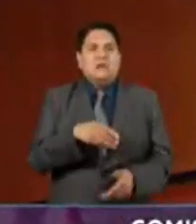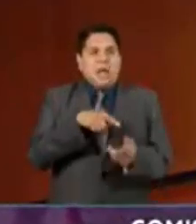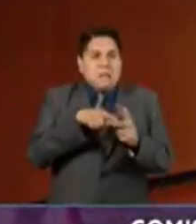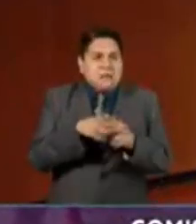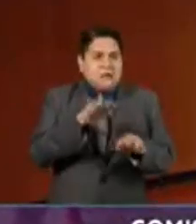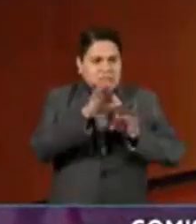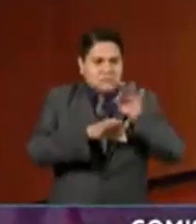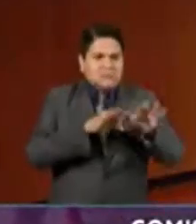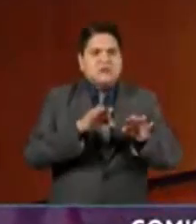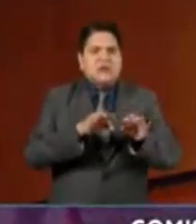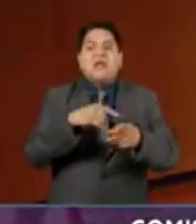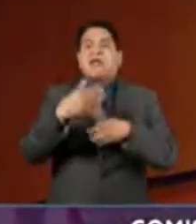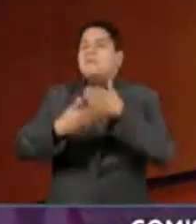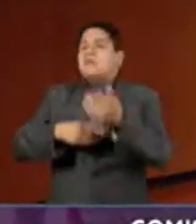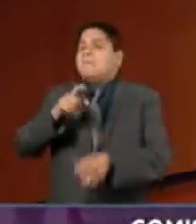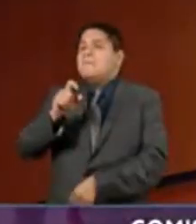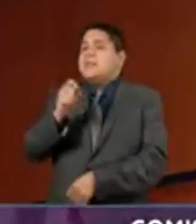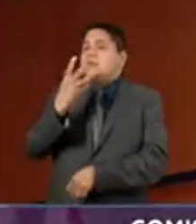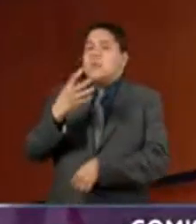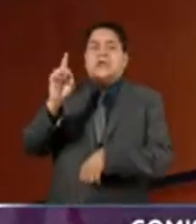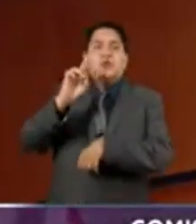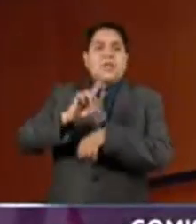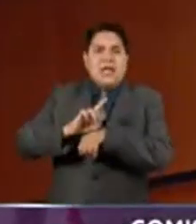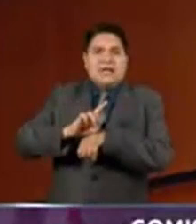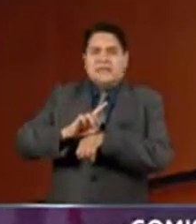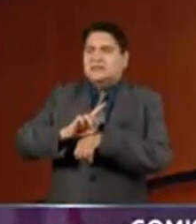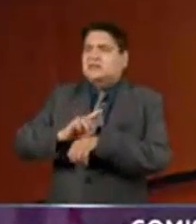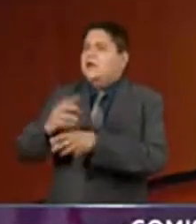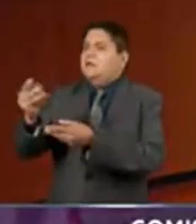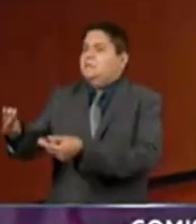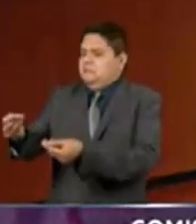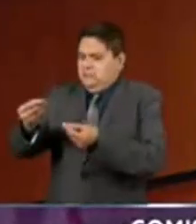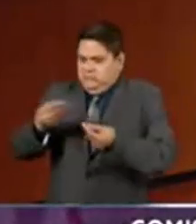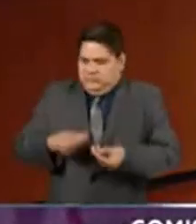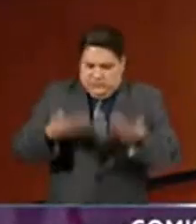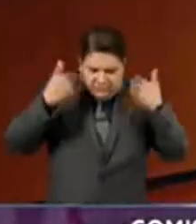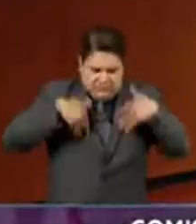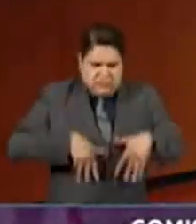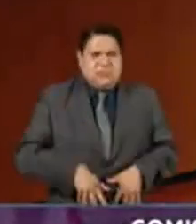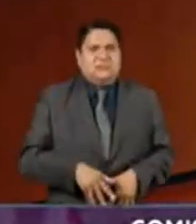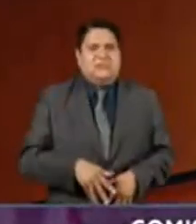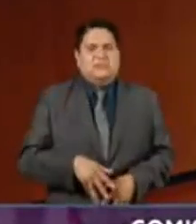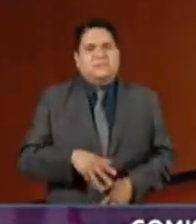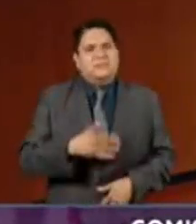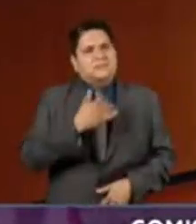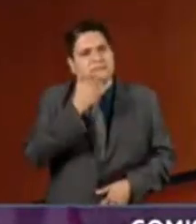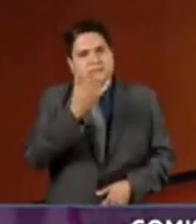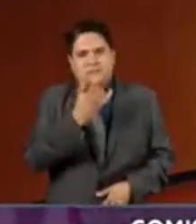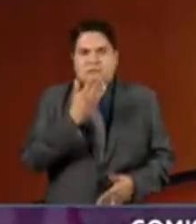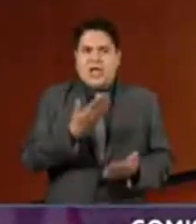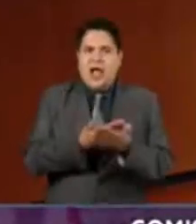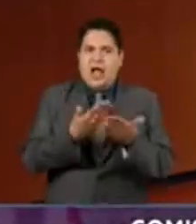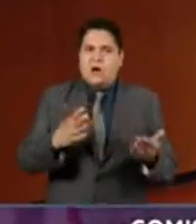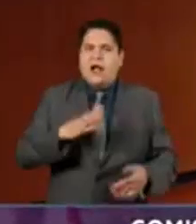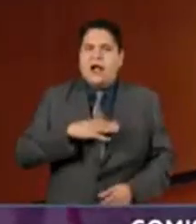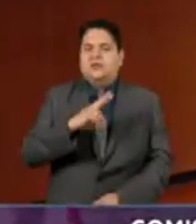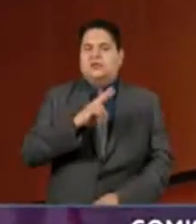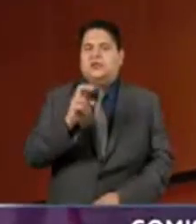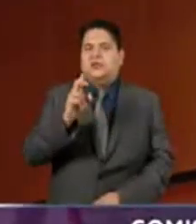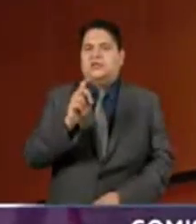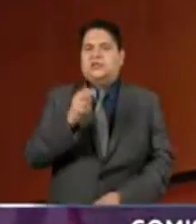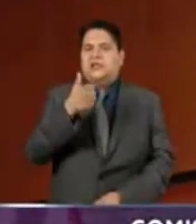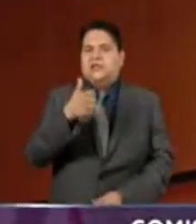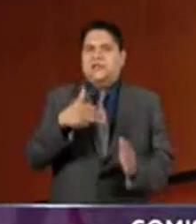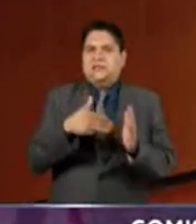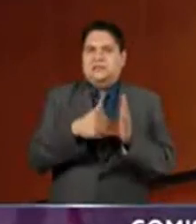primer caso registrado del país. La Secretaría de Salud ha reportado hasta el momento 236 mil casos